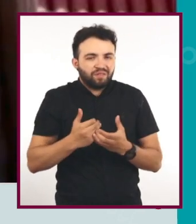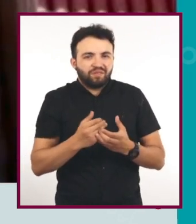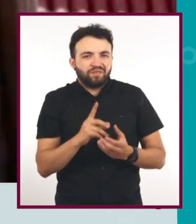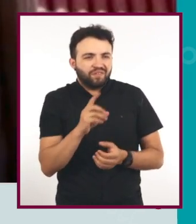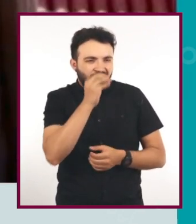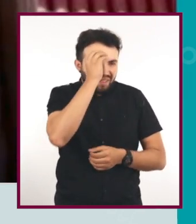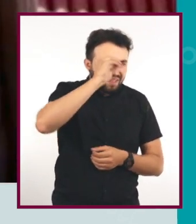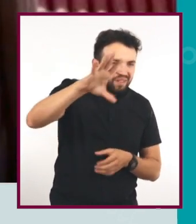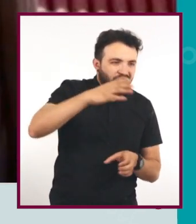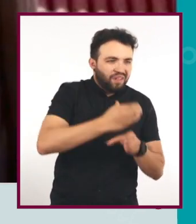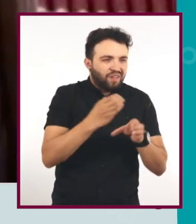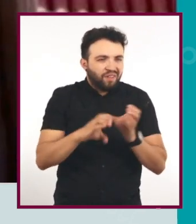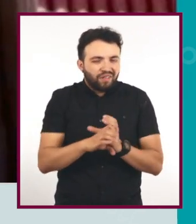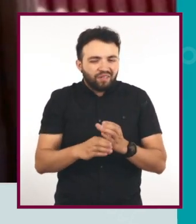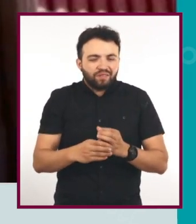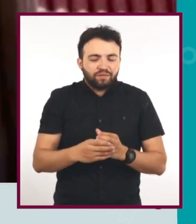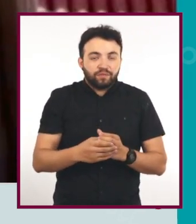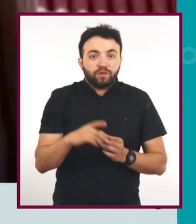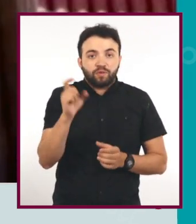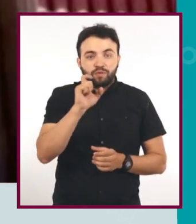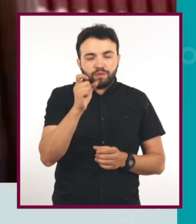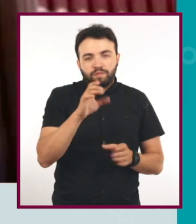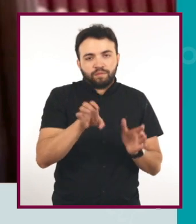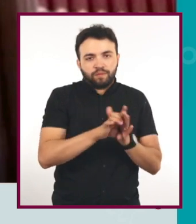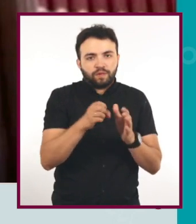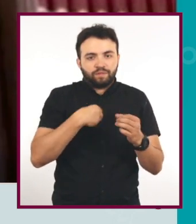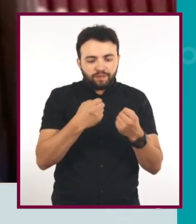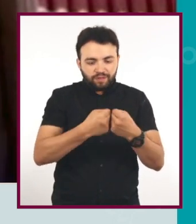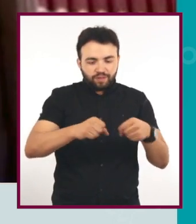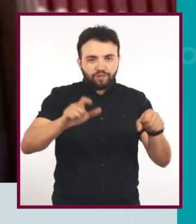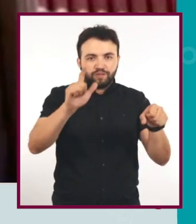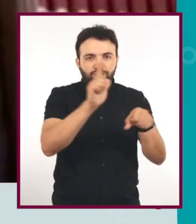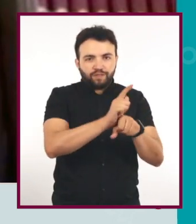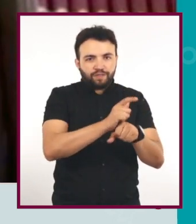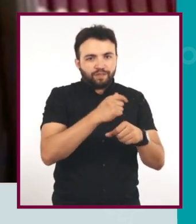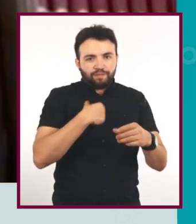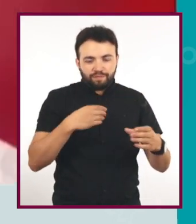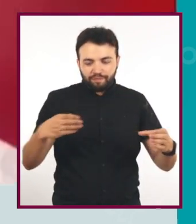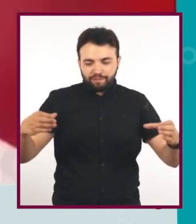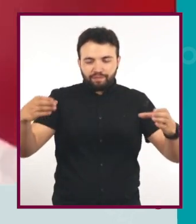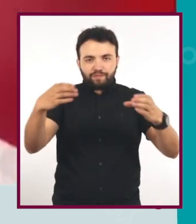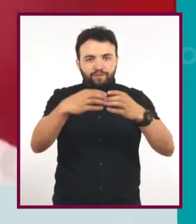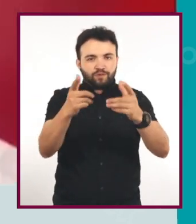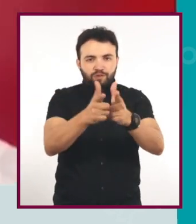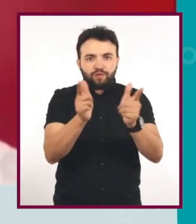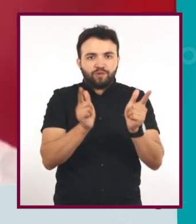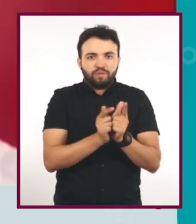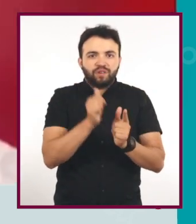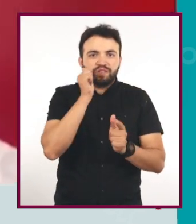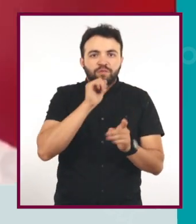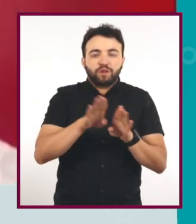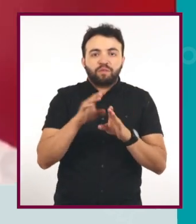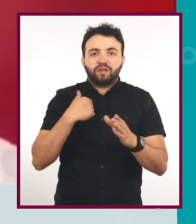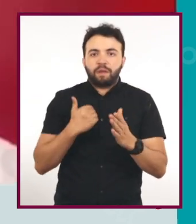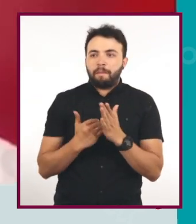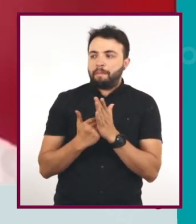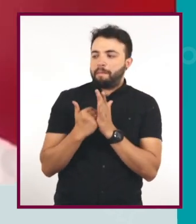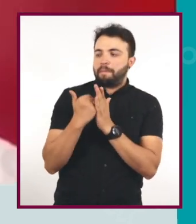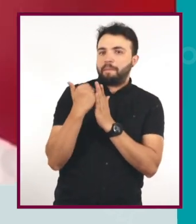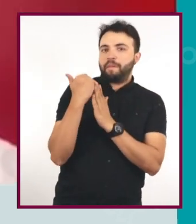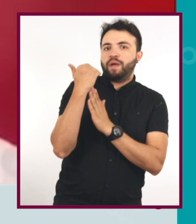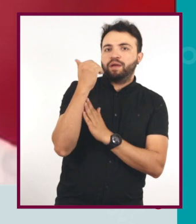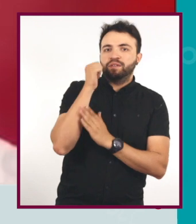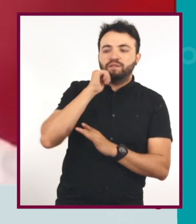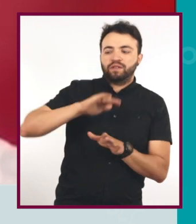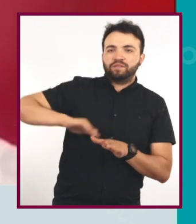costumbres. Cuando estés en un ambiente social, trate de sobresalir, pero de mala manera. Los malos amigos siempre van a querer incitarte